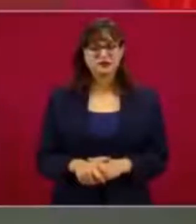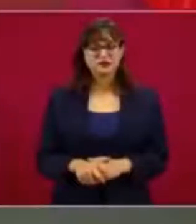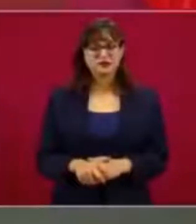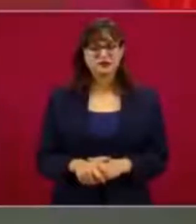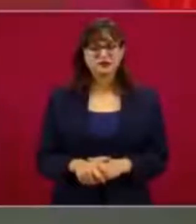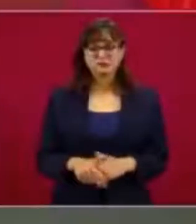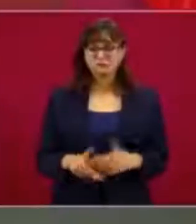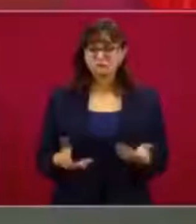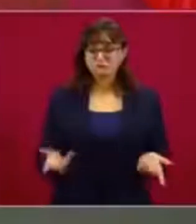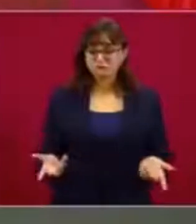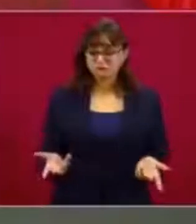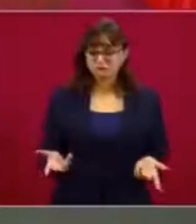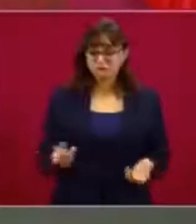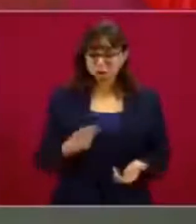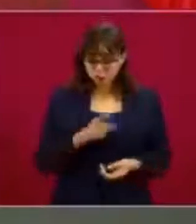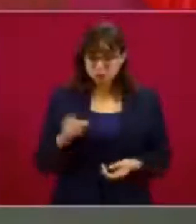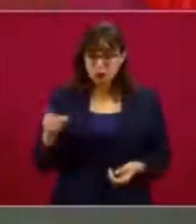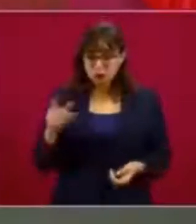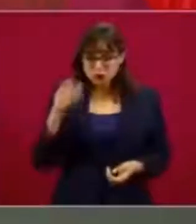¿Verdad que no sabían ustedes de eso?